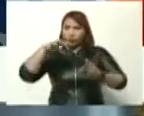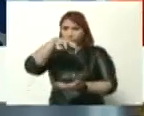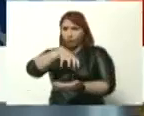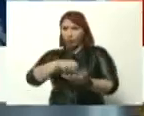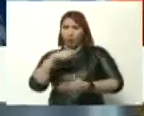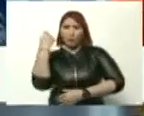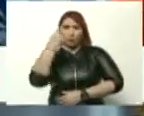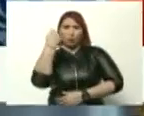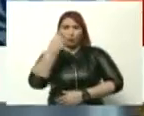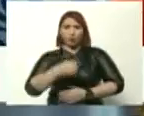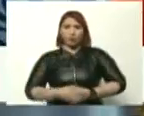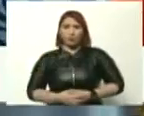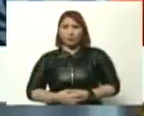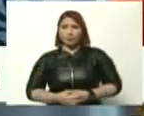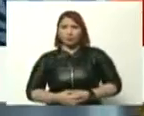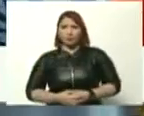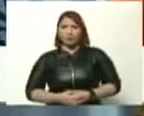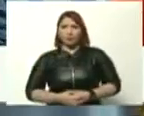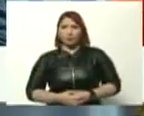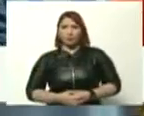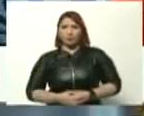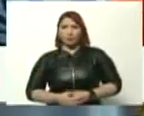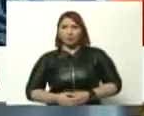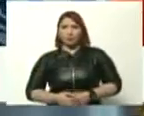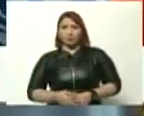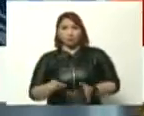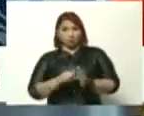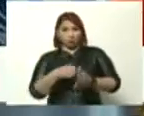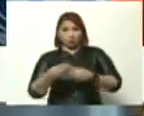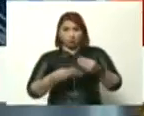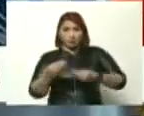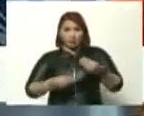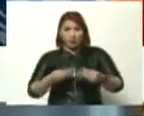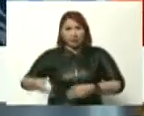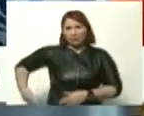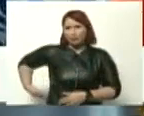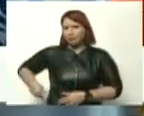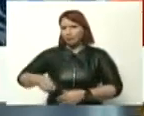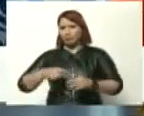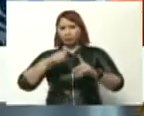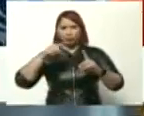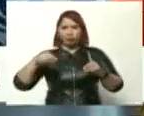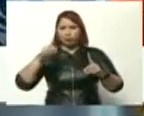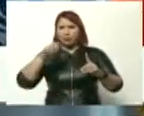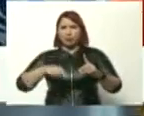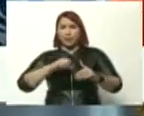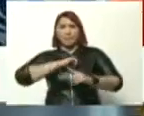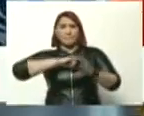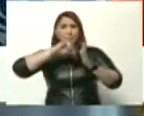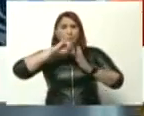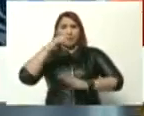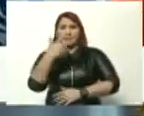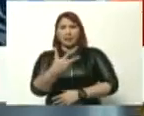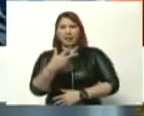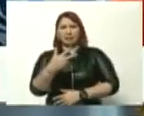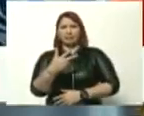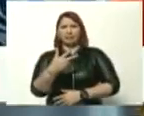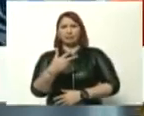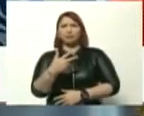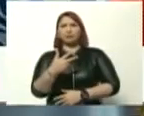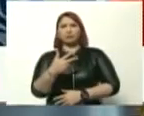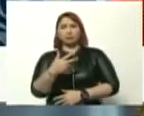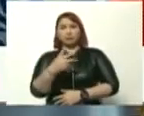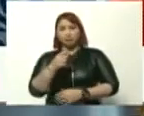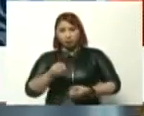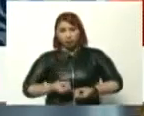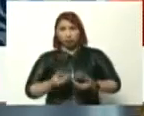Apure como este, donde se realizan las diálisis. Una bomba de 3 caballos de fuerza que descarga el gasoil de